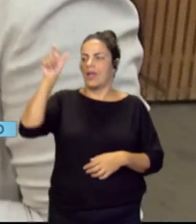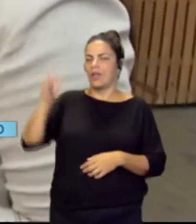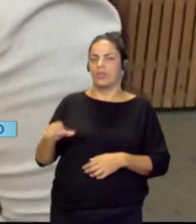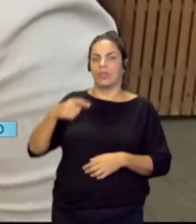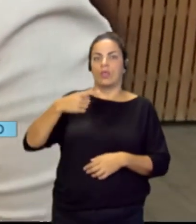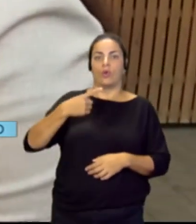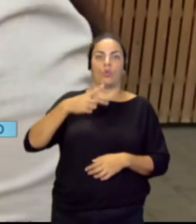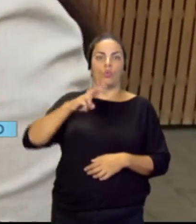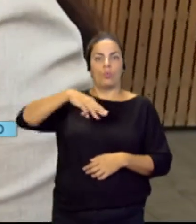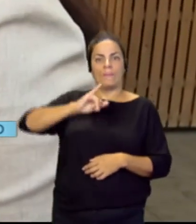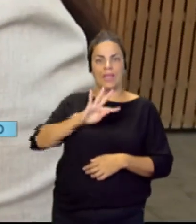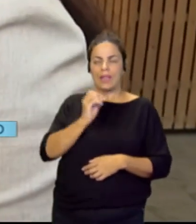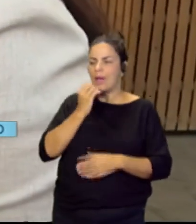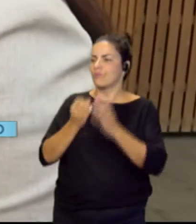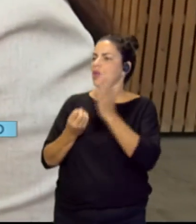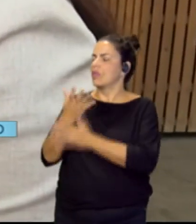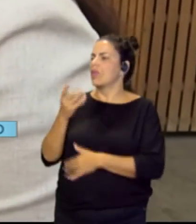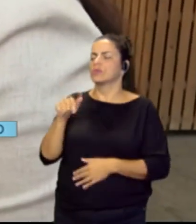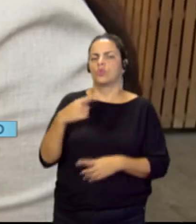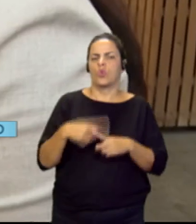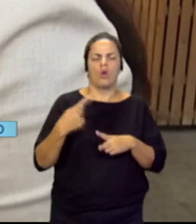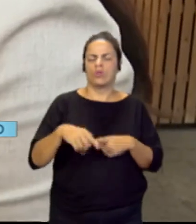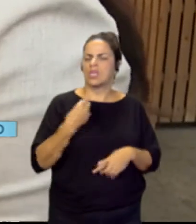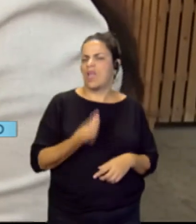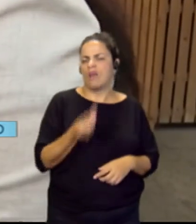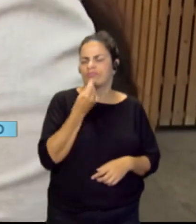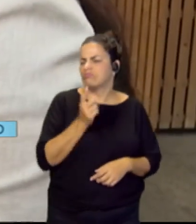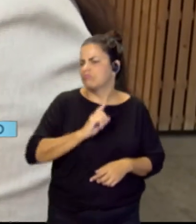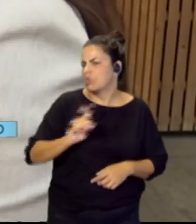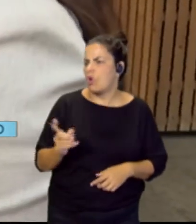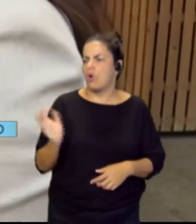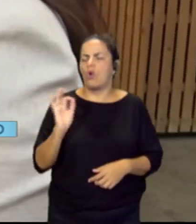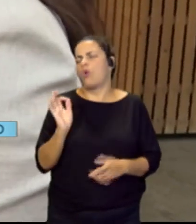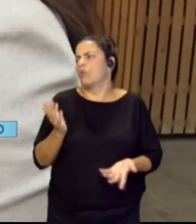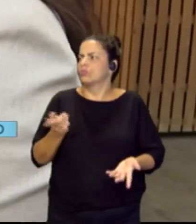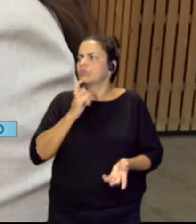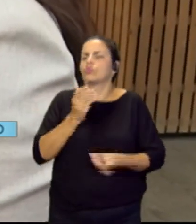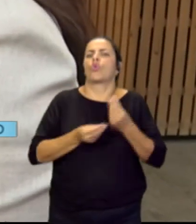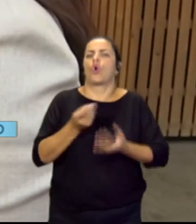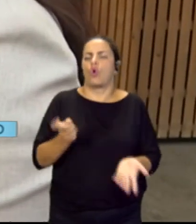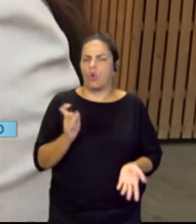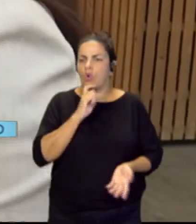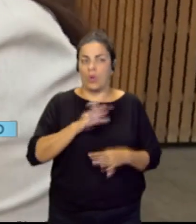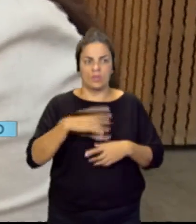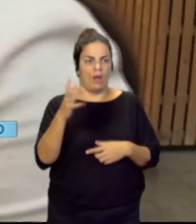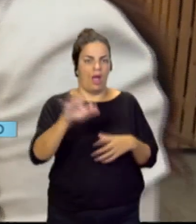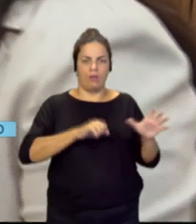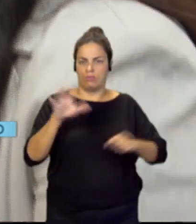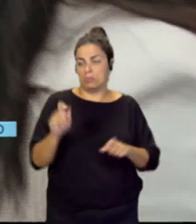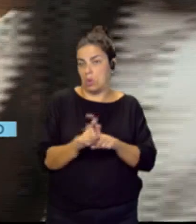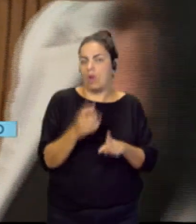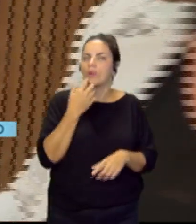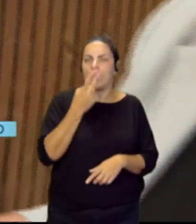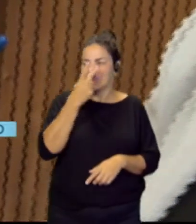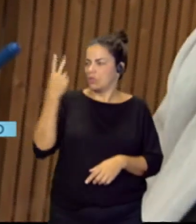días Qué elementos se han dejado de comer Qué cosas has dejado de comer o cómo haces para para poder hacer la cesta de la compra como la hacías por ejemplo hace